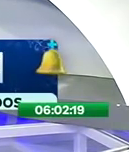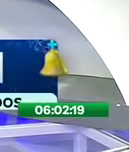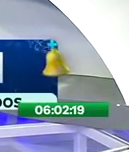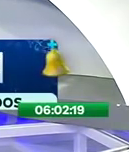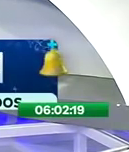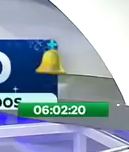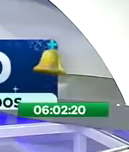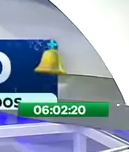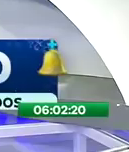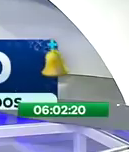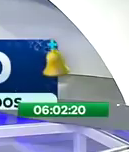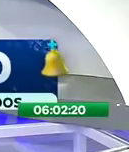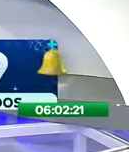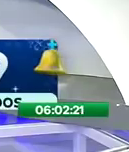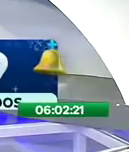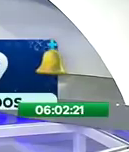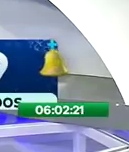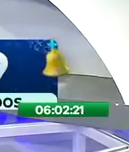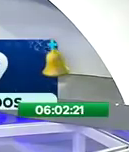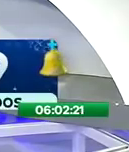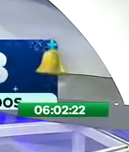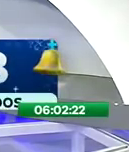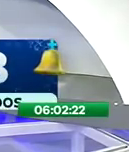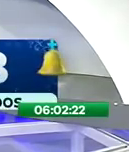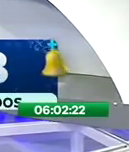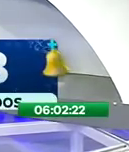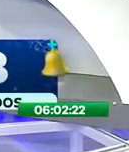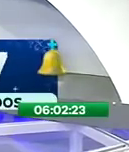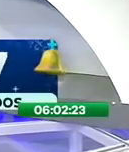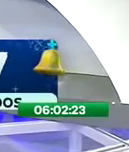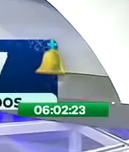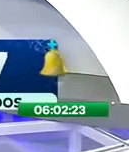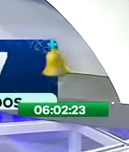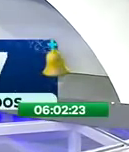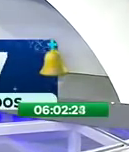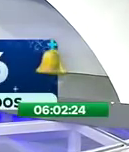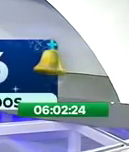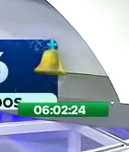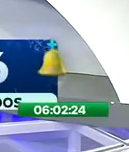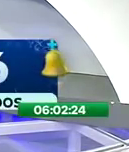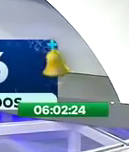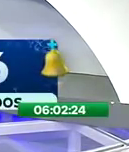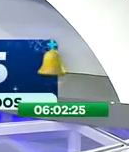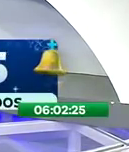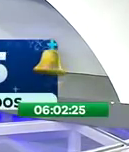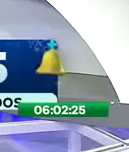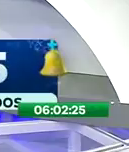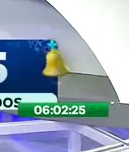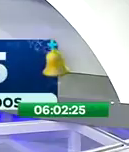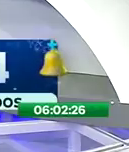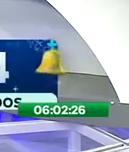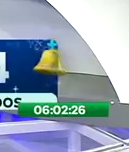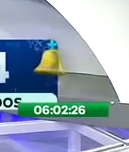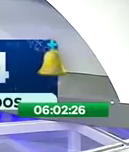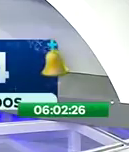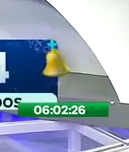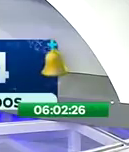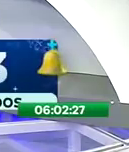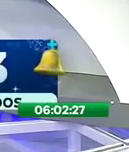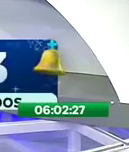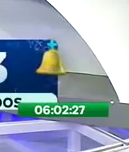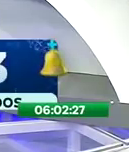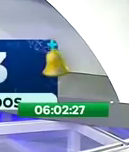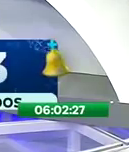falta! ¡11 días! ¿Se acuerda, no? ¡Se termina! ¡Saquen los